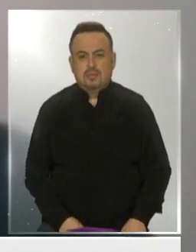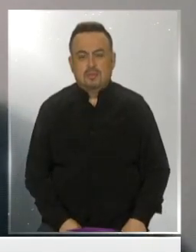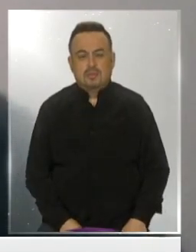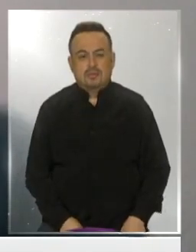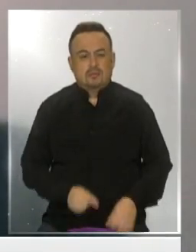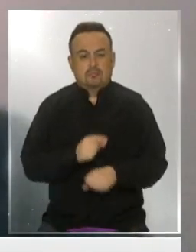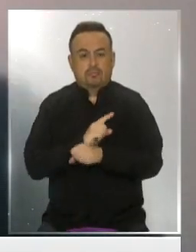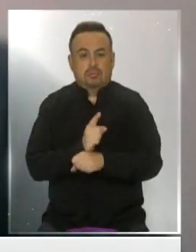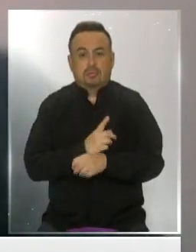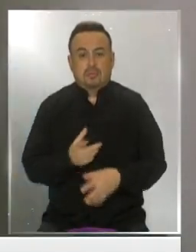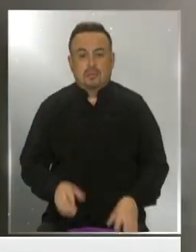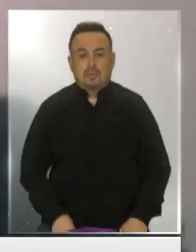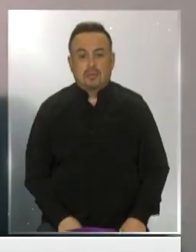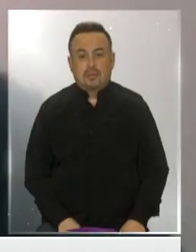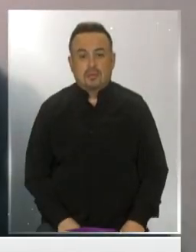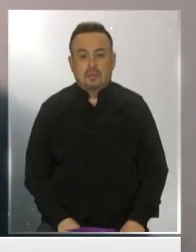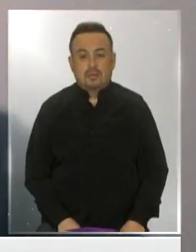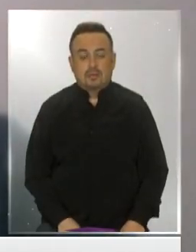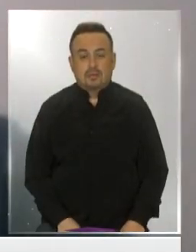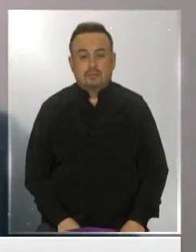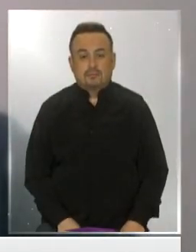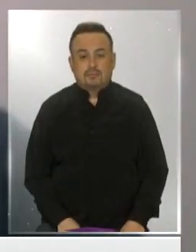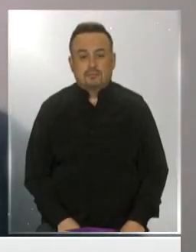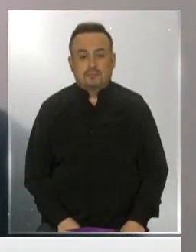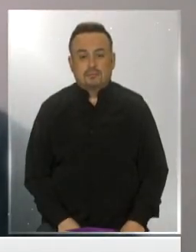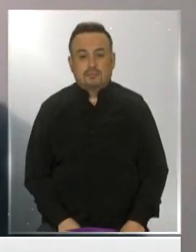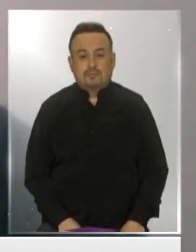Y eso, y él iba